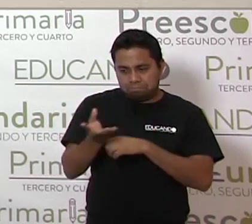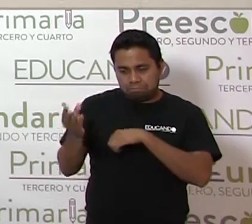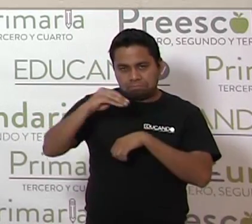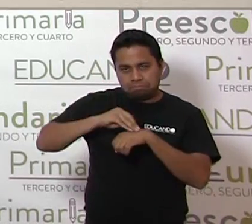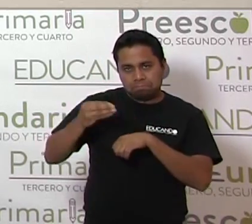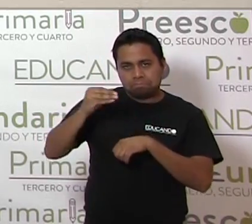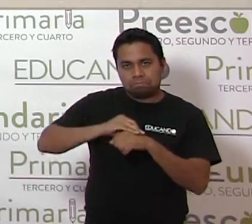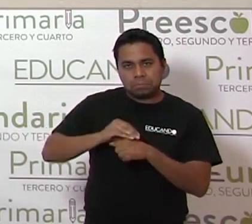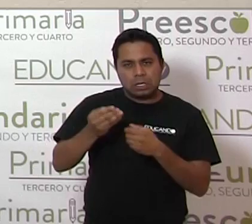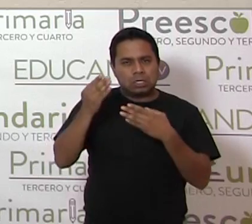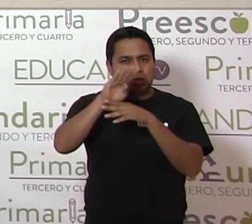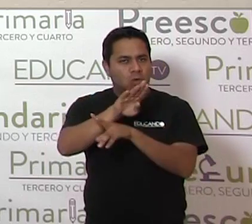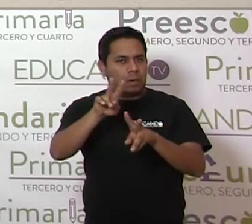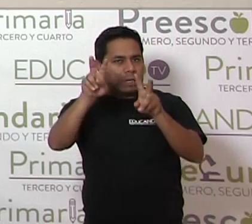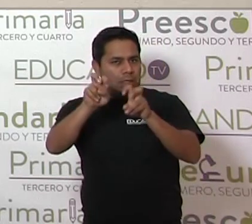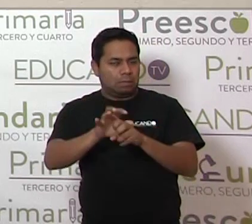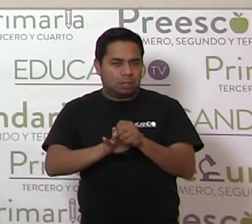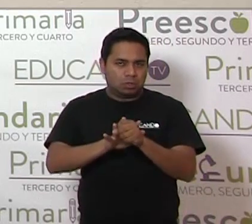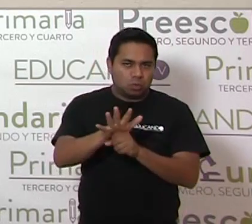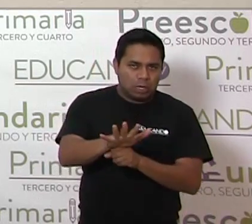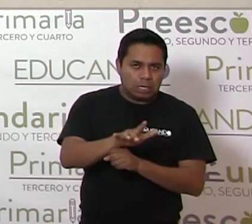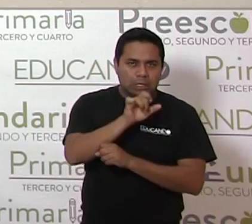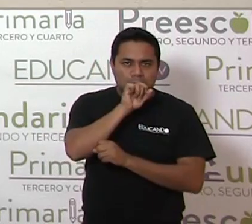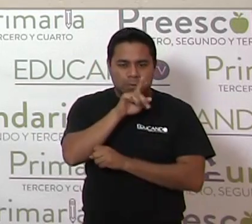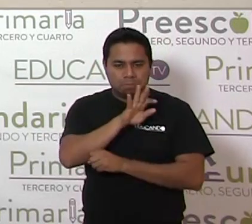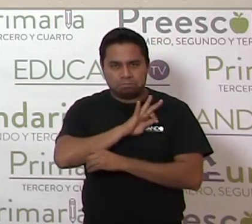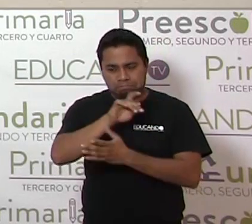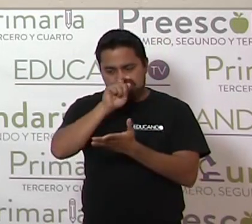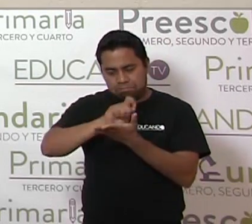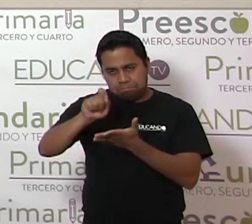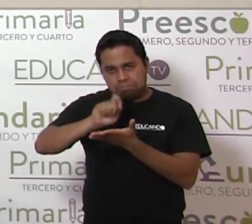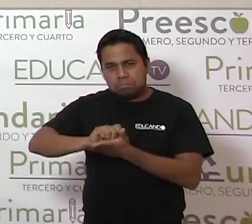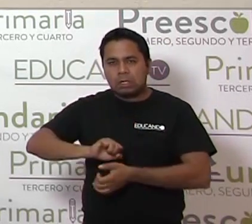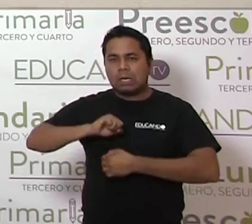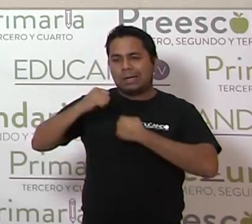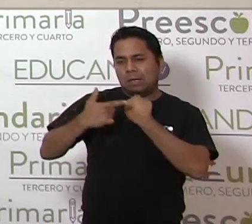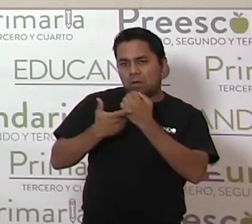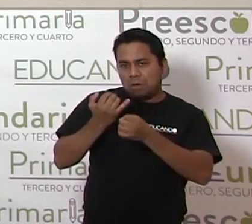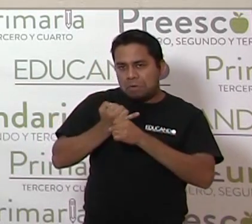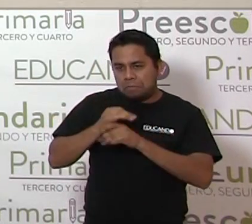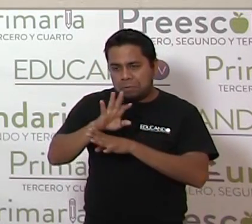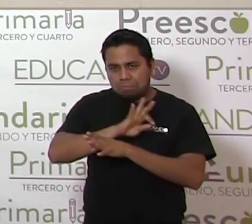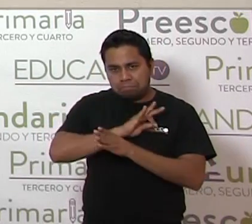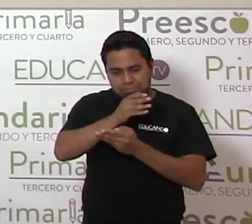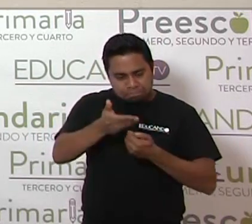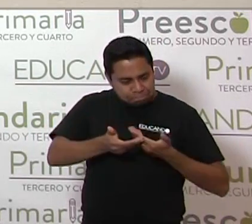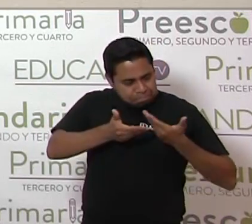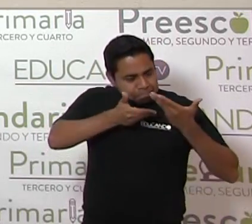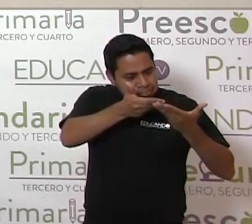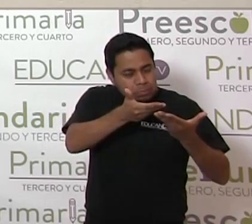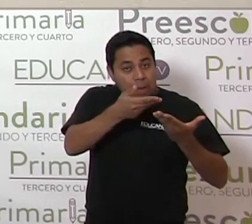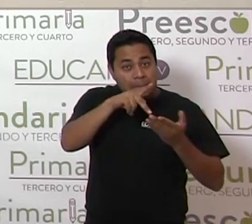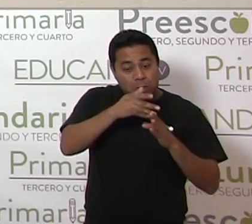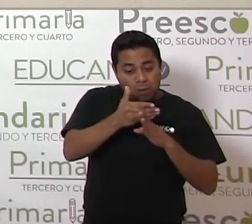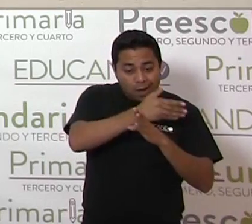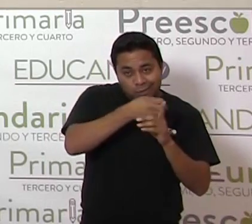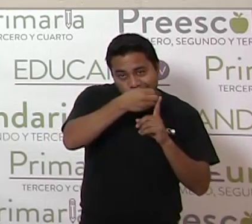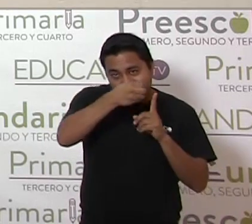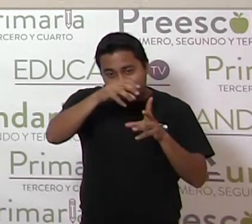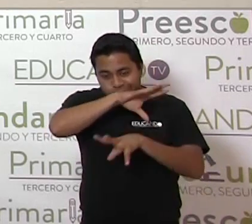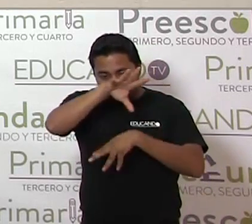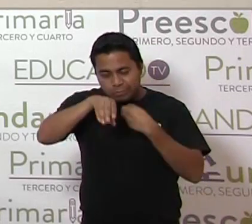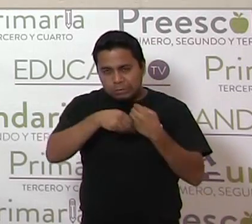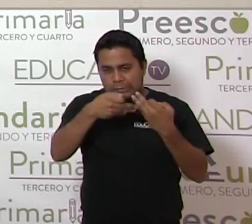poder esquematizar todos los temas y también poder escribir alguna información que queremos compartir de forma organizada